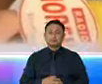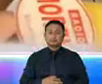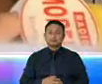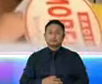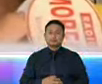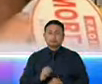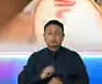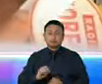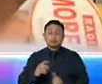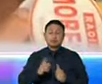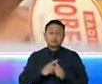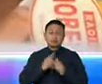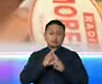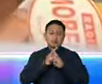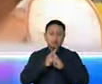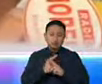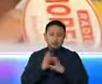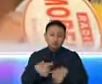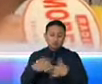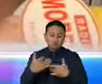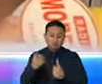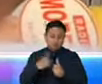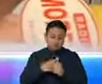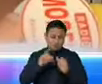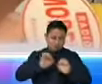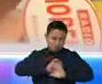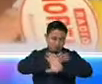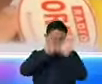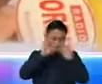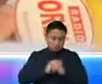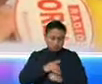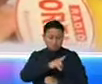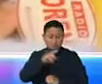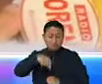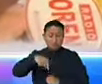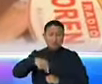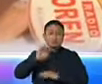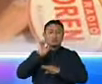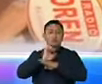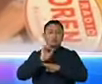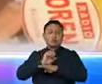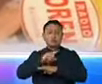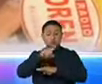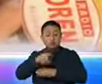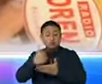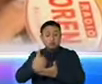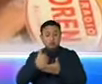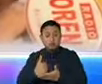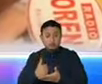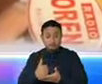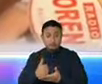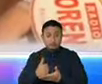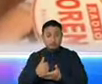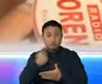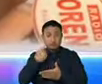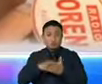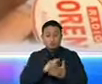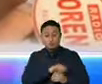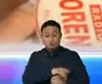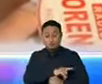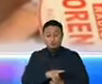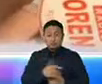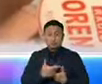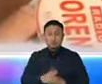que atienda, en primer lugar, y eso quiero ser muy claro, al interés del Estado ecuatoriano. El interés del Estado ecuatoriano comprende también sus principios y